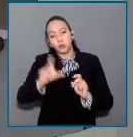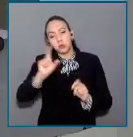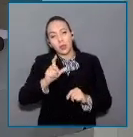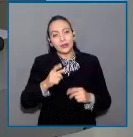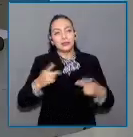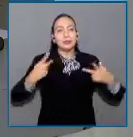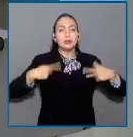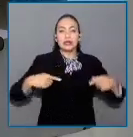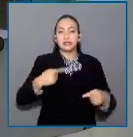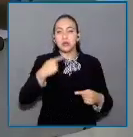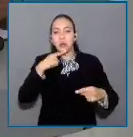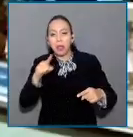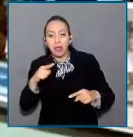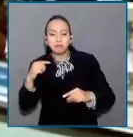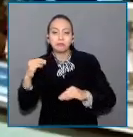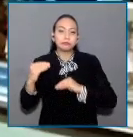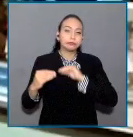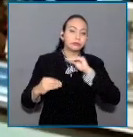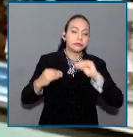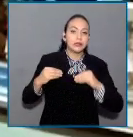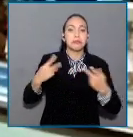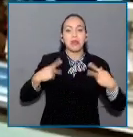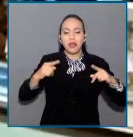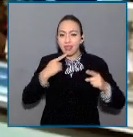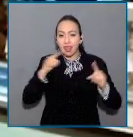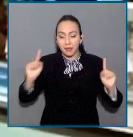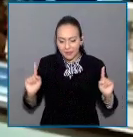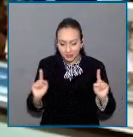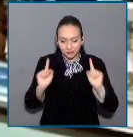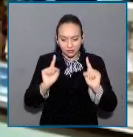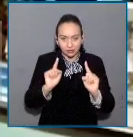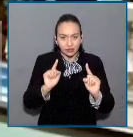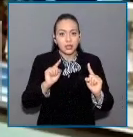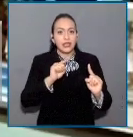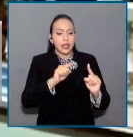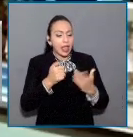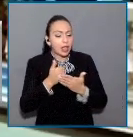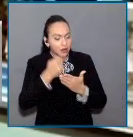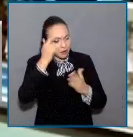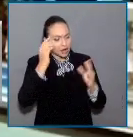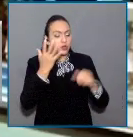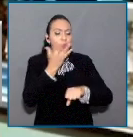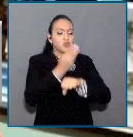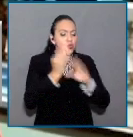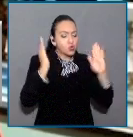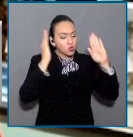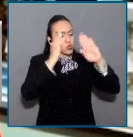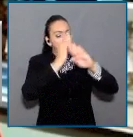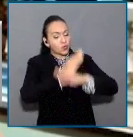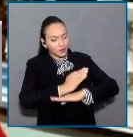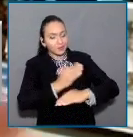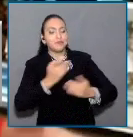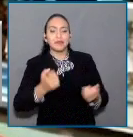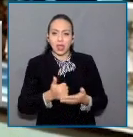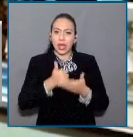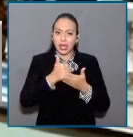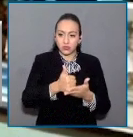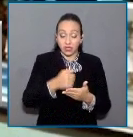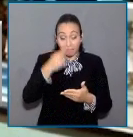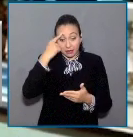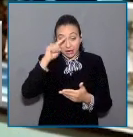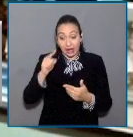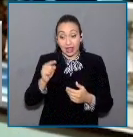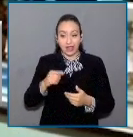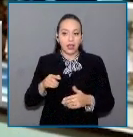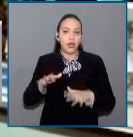atender el daño generado. Hablar de justicia restaurativa familiar que hoy contempla este nuevo código es